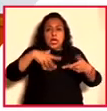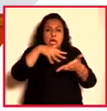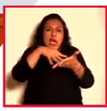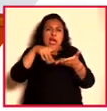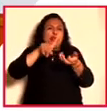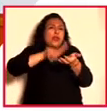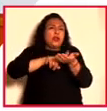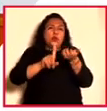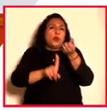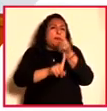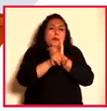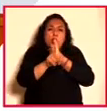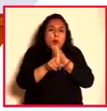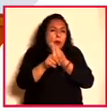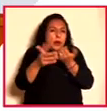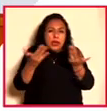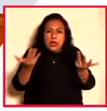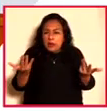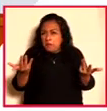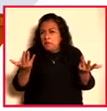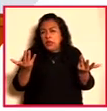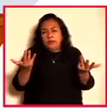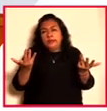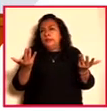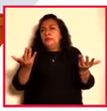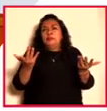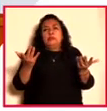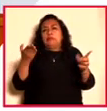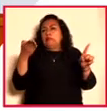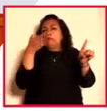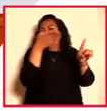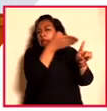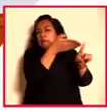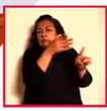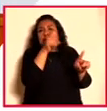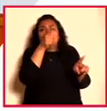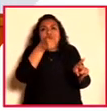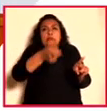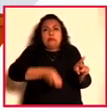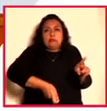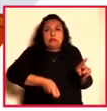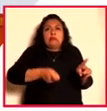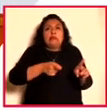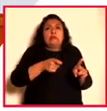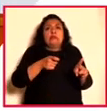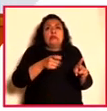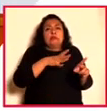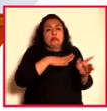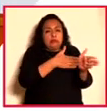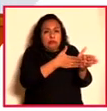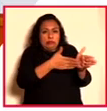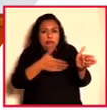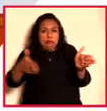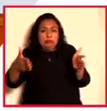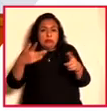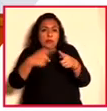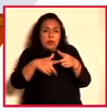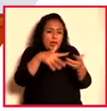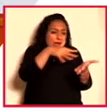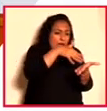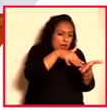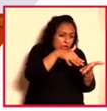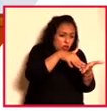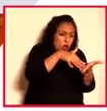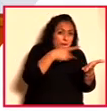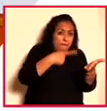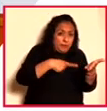problemática muy específica, que es el ciclo de el lector y el libro, es decir, el